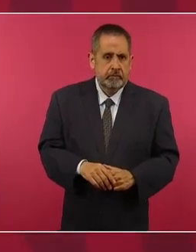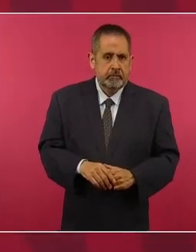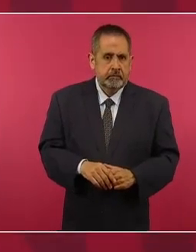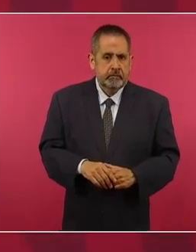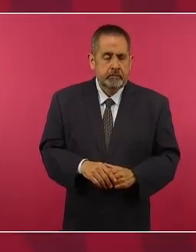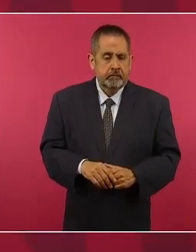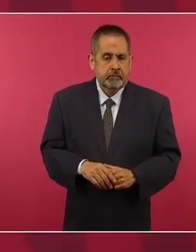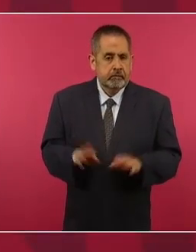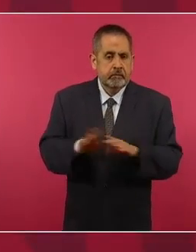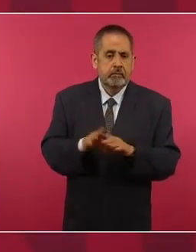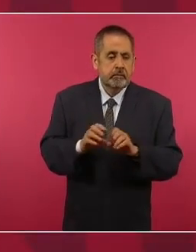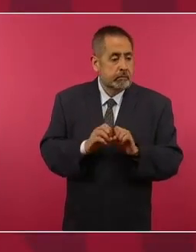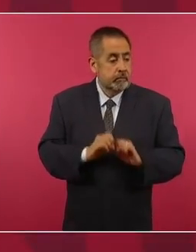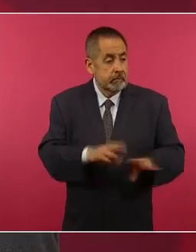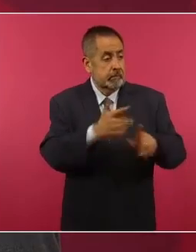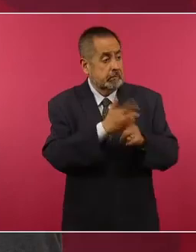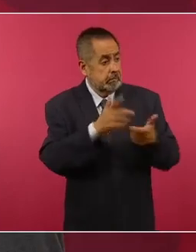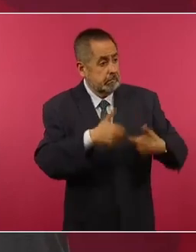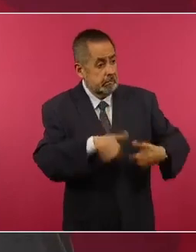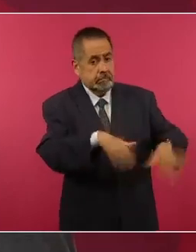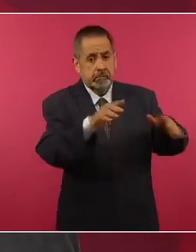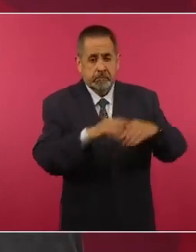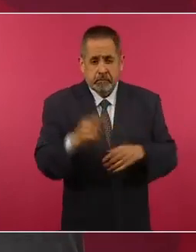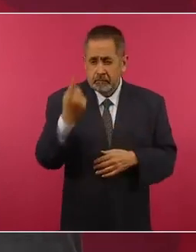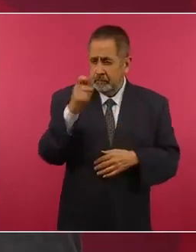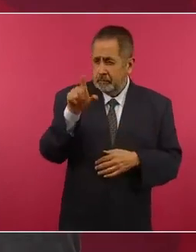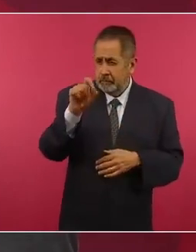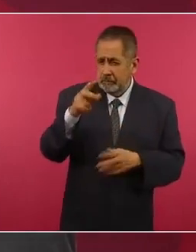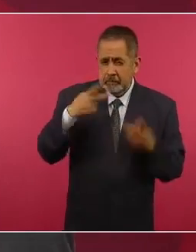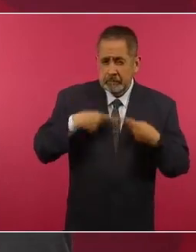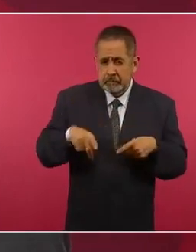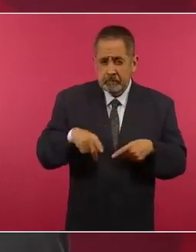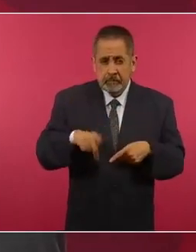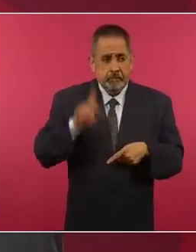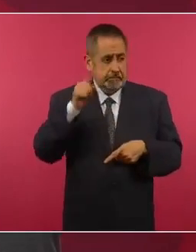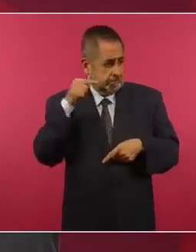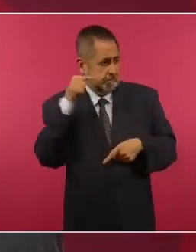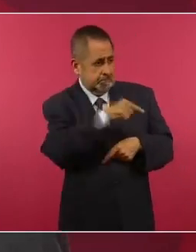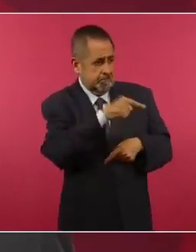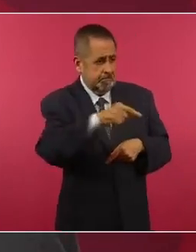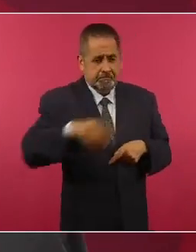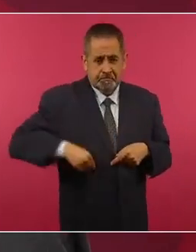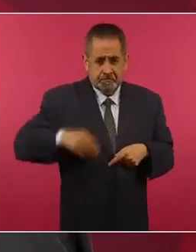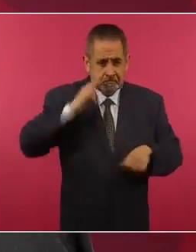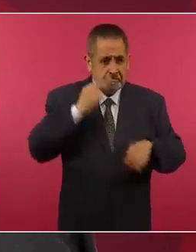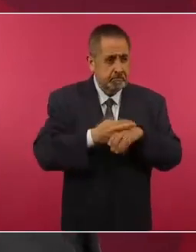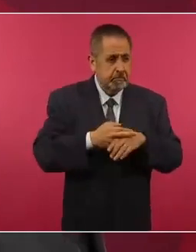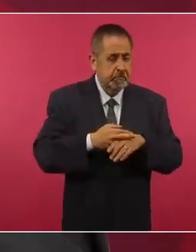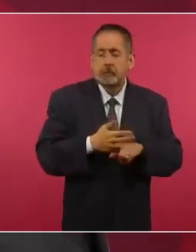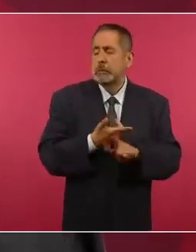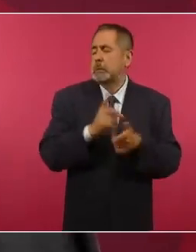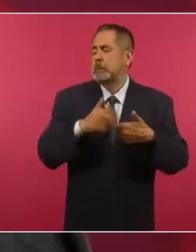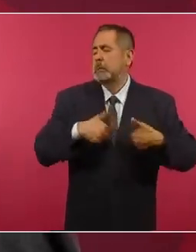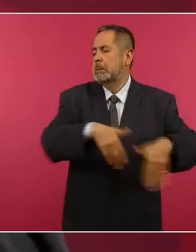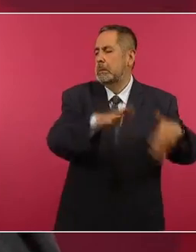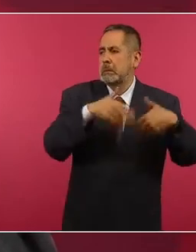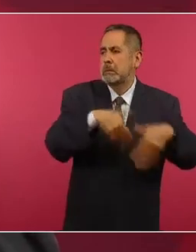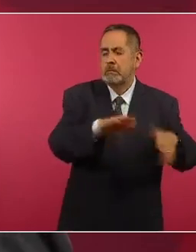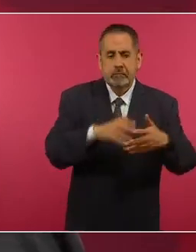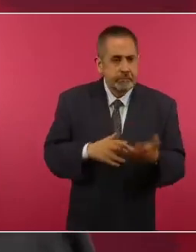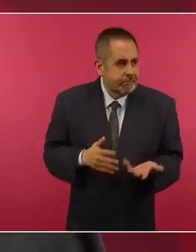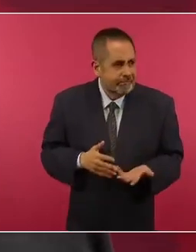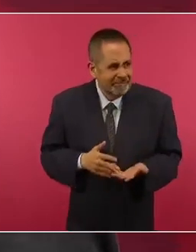¿Cómo se van a dejar en libertad a 120 presuntos responsables de hechos